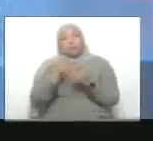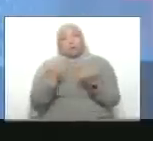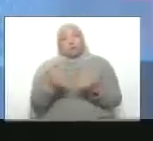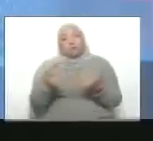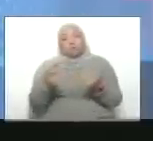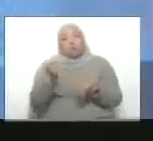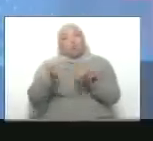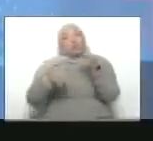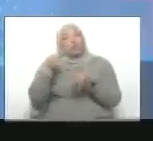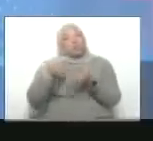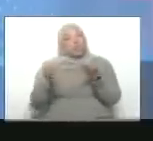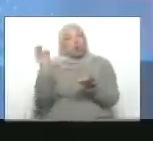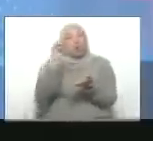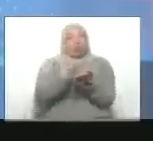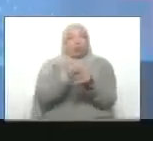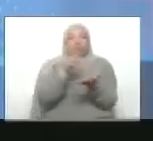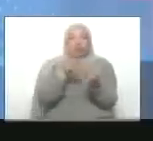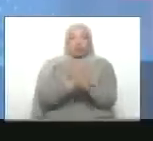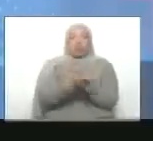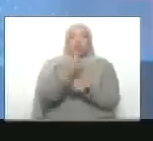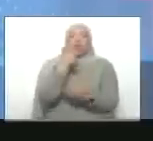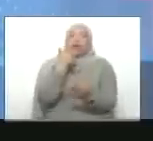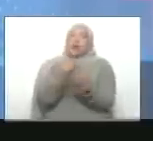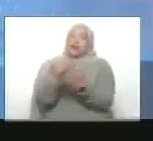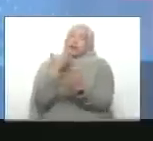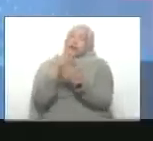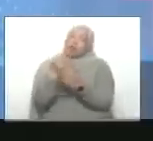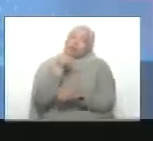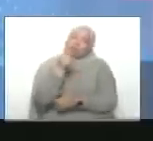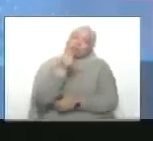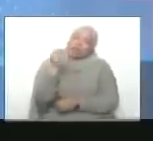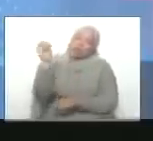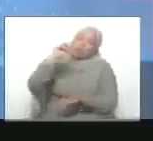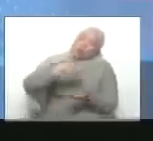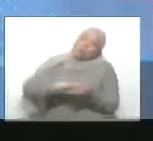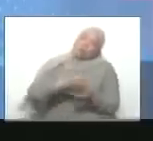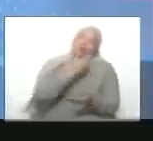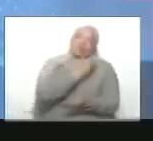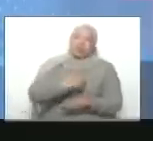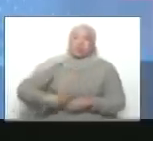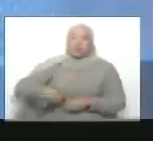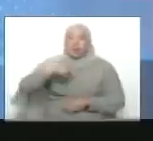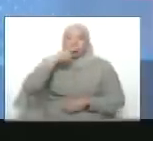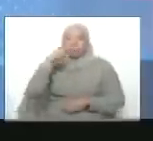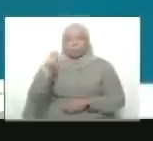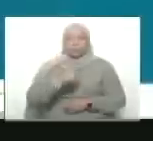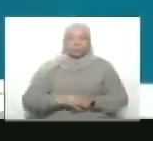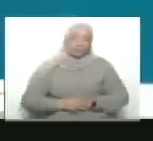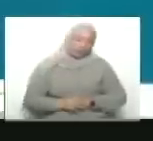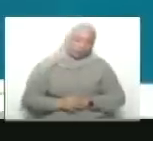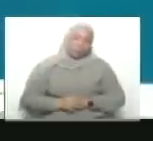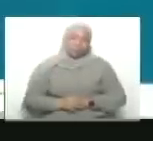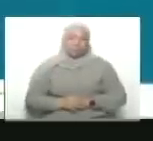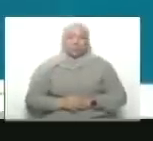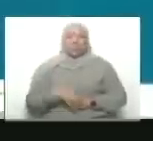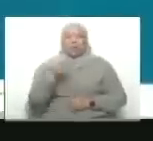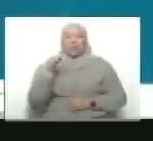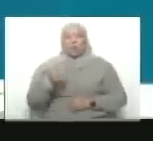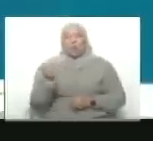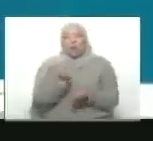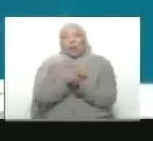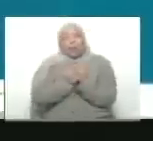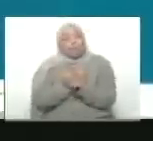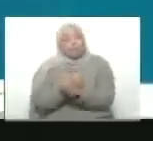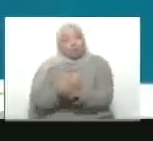triunfe la justicia Muchas gracias nuevamente señor presidente ten la seguridad triunfará el